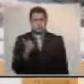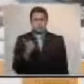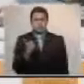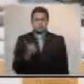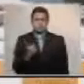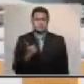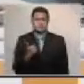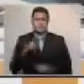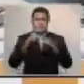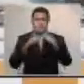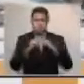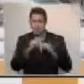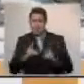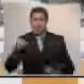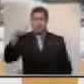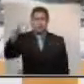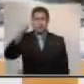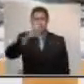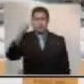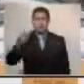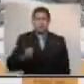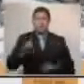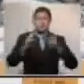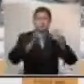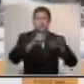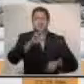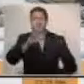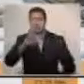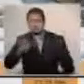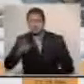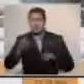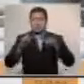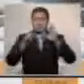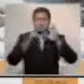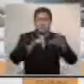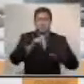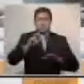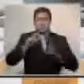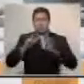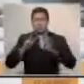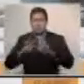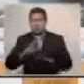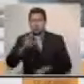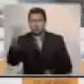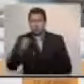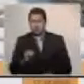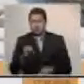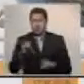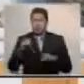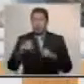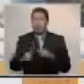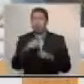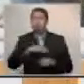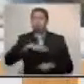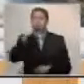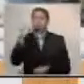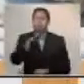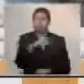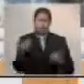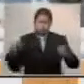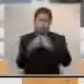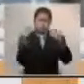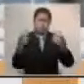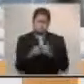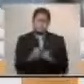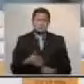Se mejoró en porcentajes altos, de un 65 a un 68% los accidentes de tránsito, las inmersiones, las muertes.